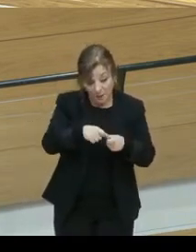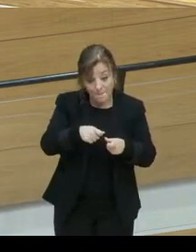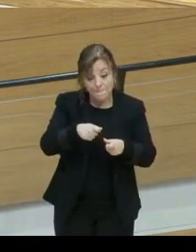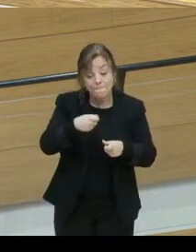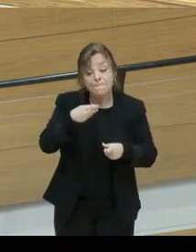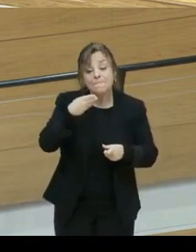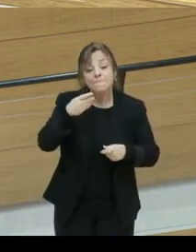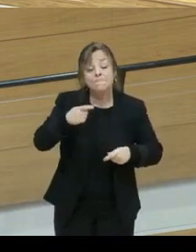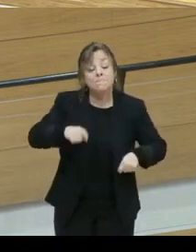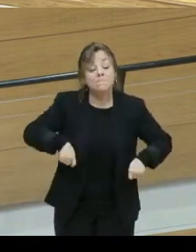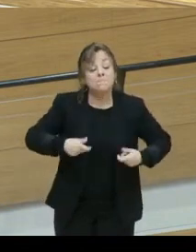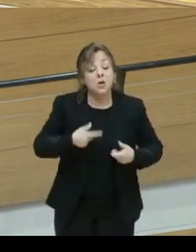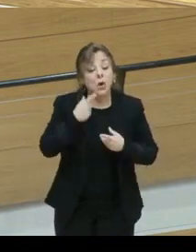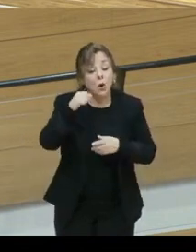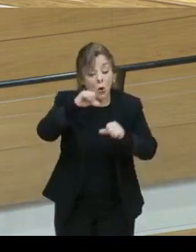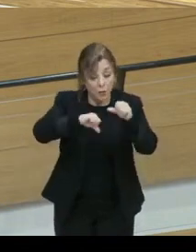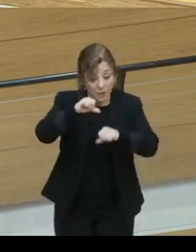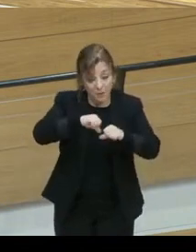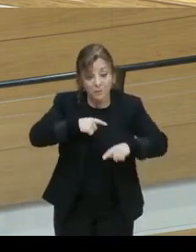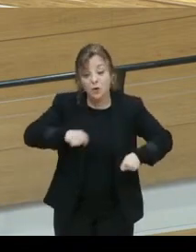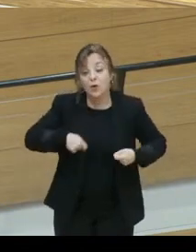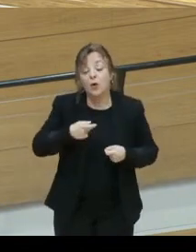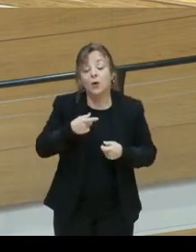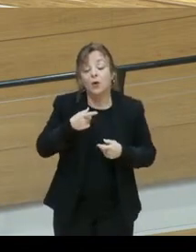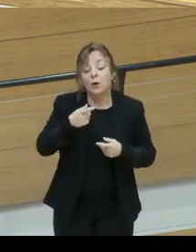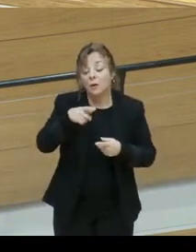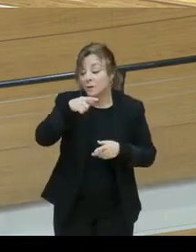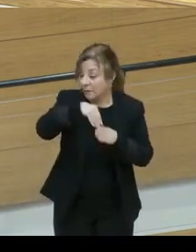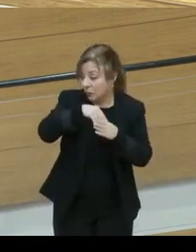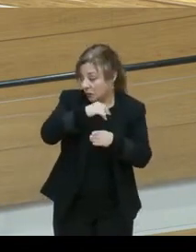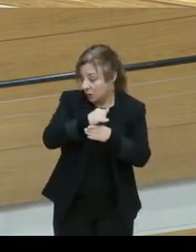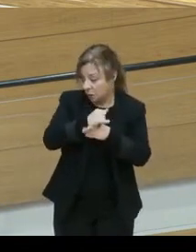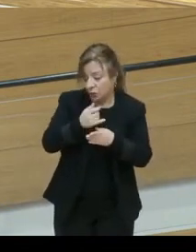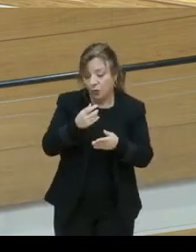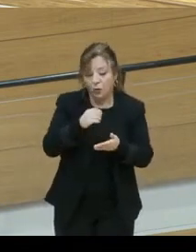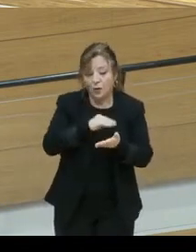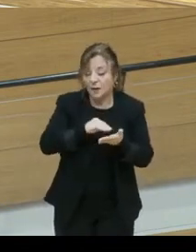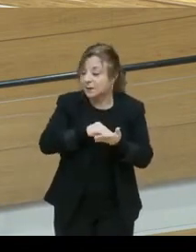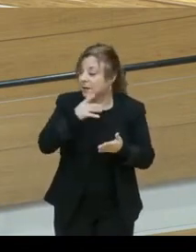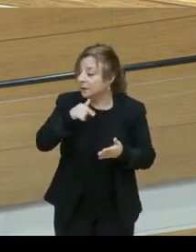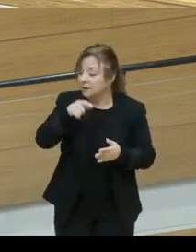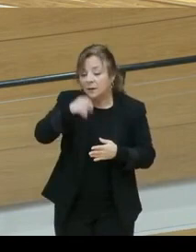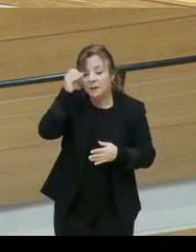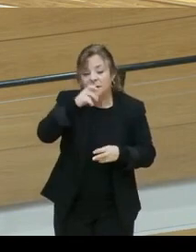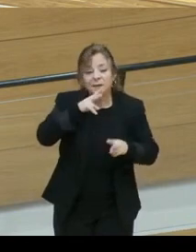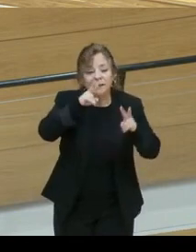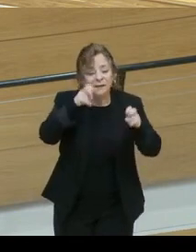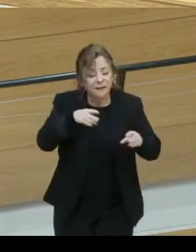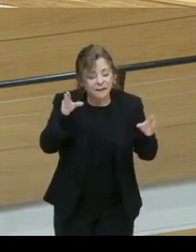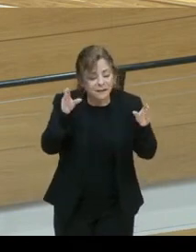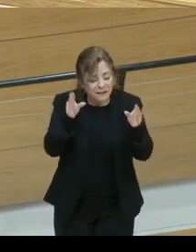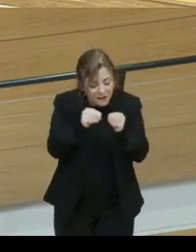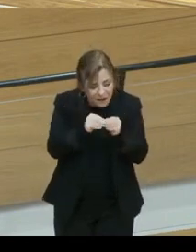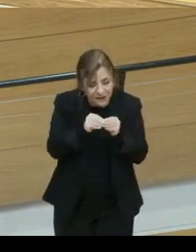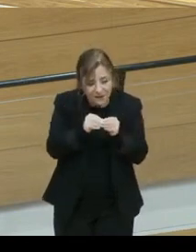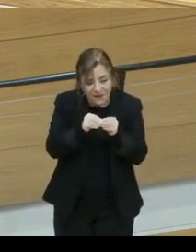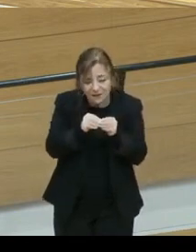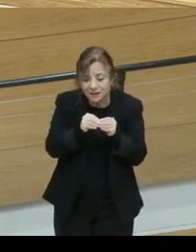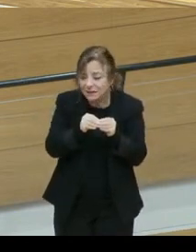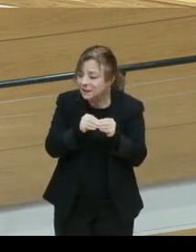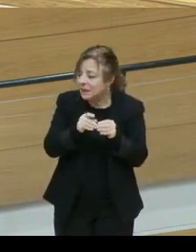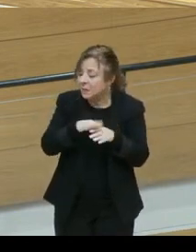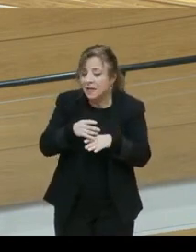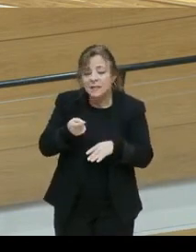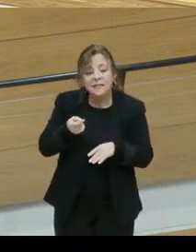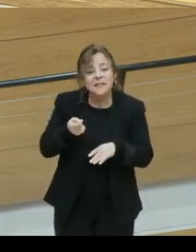Bioquímica y Biología Molecular de Productos Vegetales del Instituto de la Grasa. Su ponencia se titula Síntesis de cera en semillas